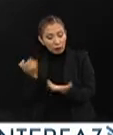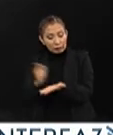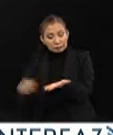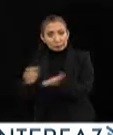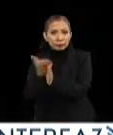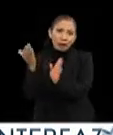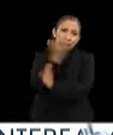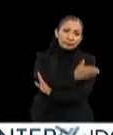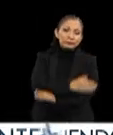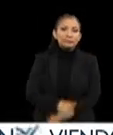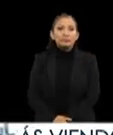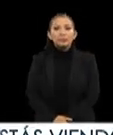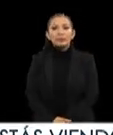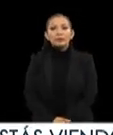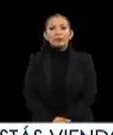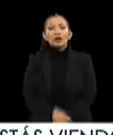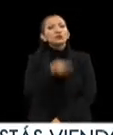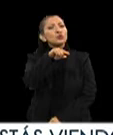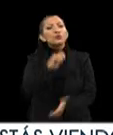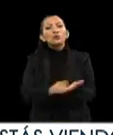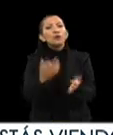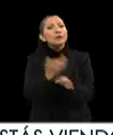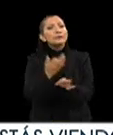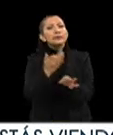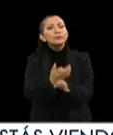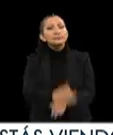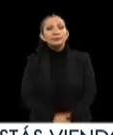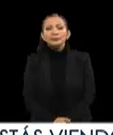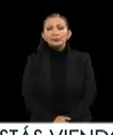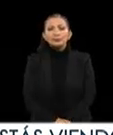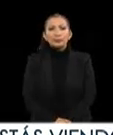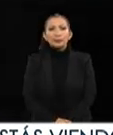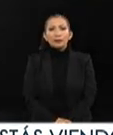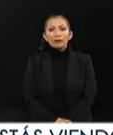escribir mucho antes. ¿Qué escribes actualmente?